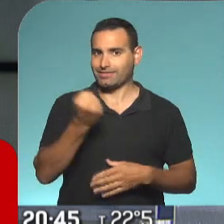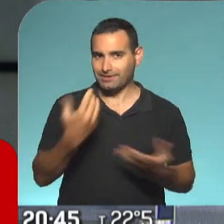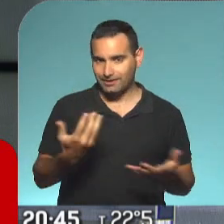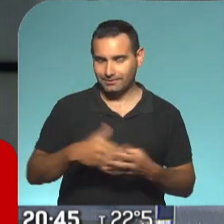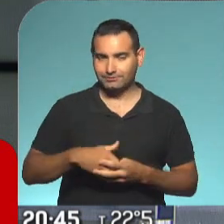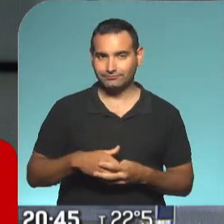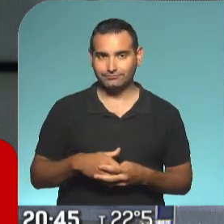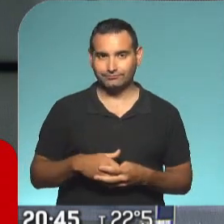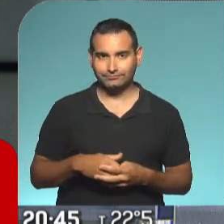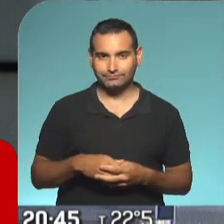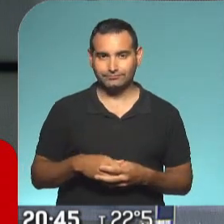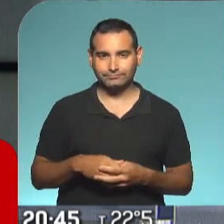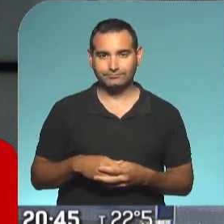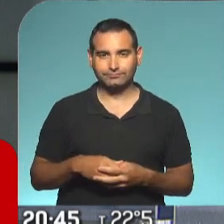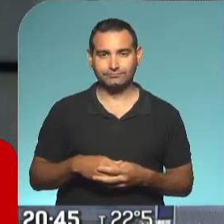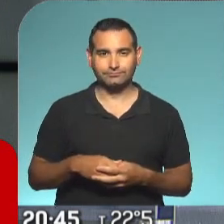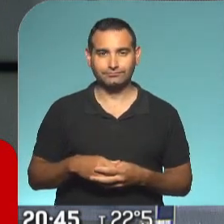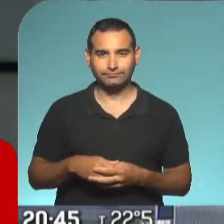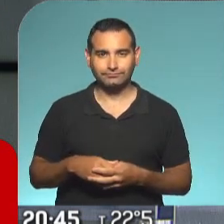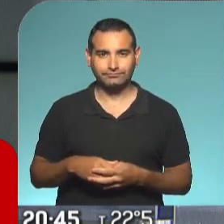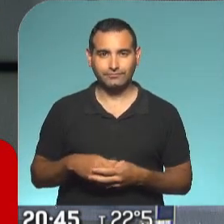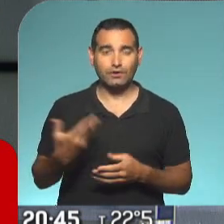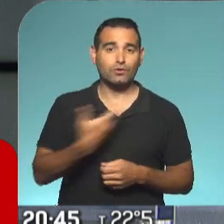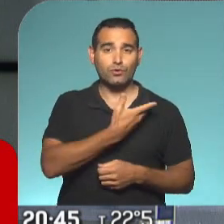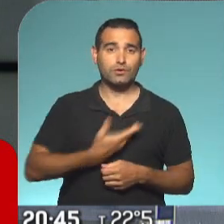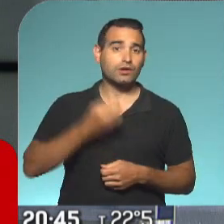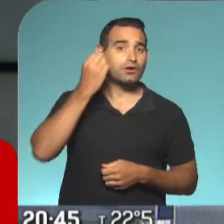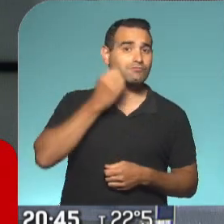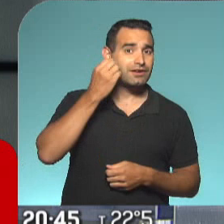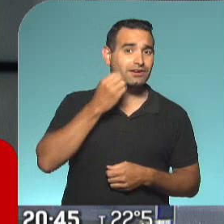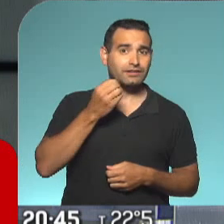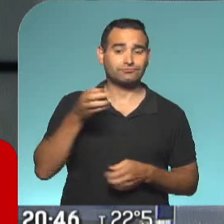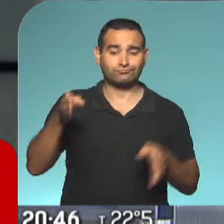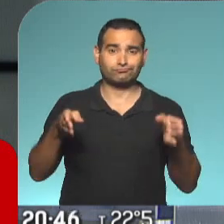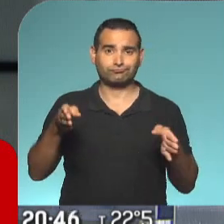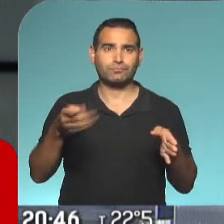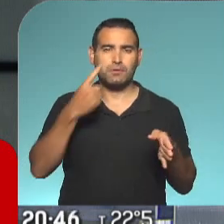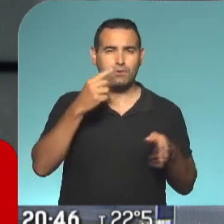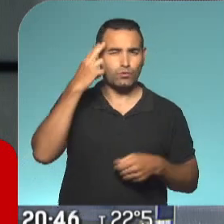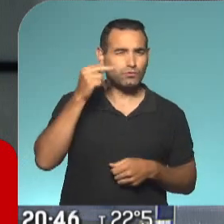ligar, no se puede desligar lo que fue el gobierno de Menem del periodo que le tocó vivir,